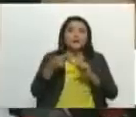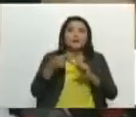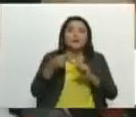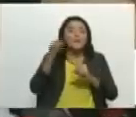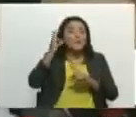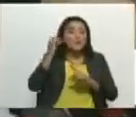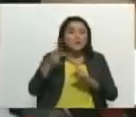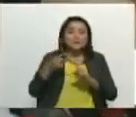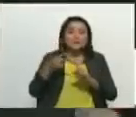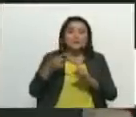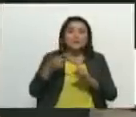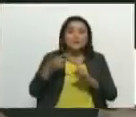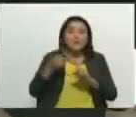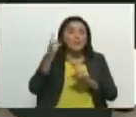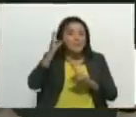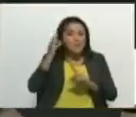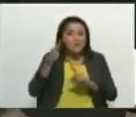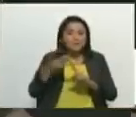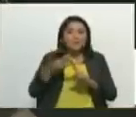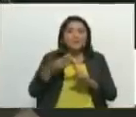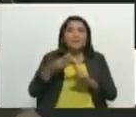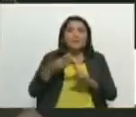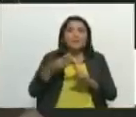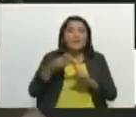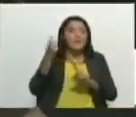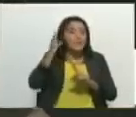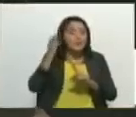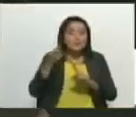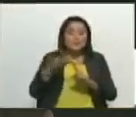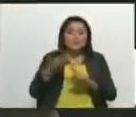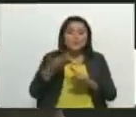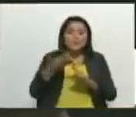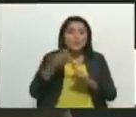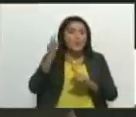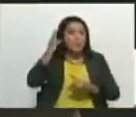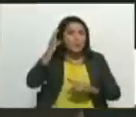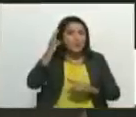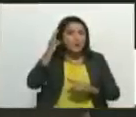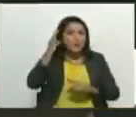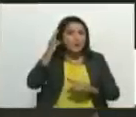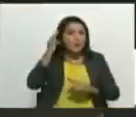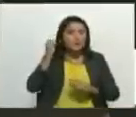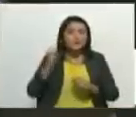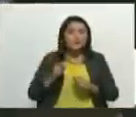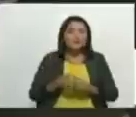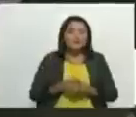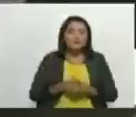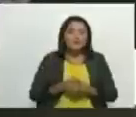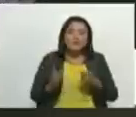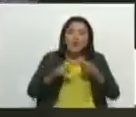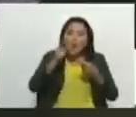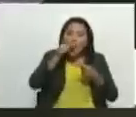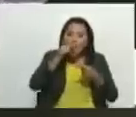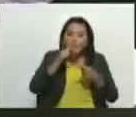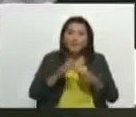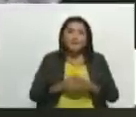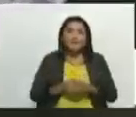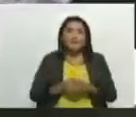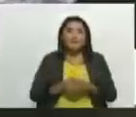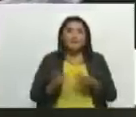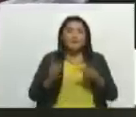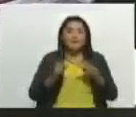Arelis Horta, Grecia Colmenares, Niloa Delgado, Dayana Lemna, Juan Carlos Alemán,